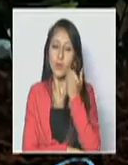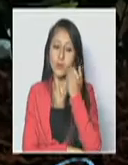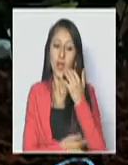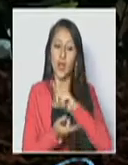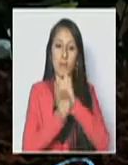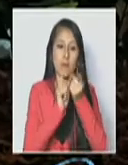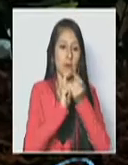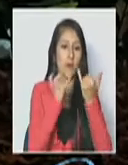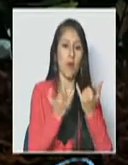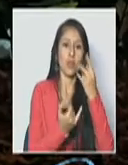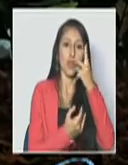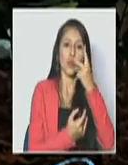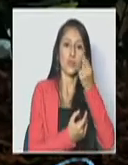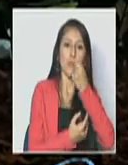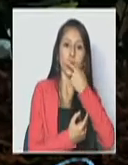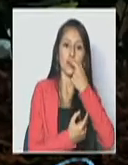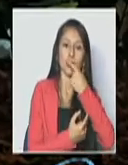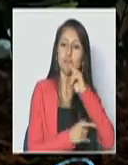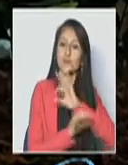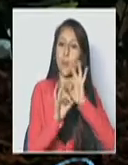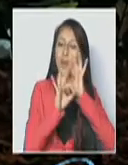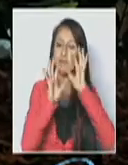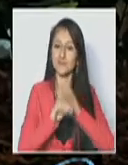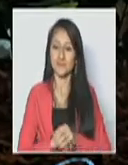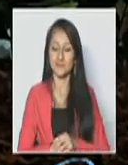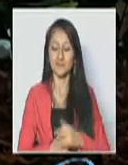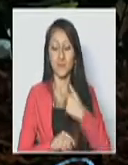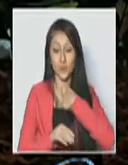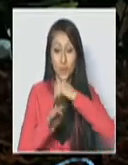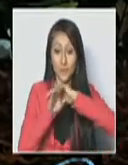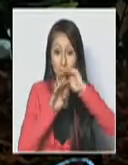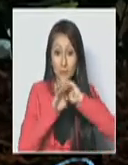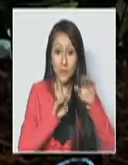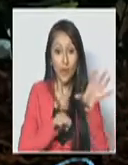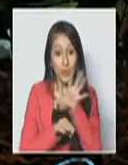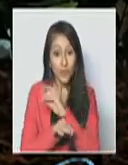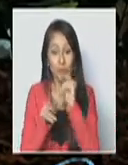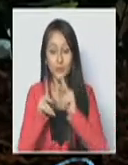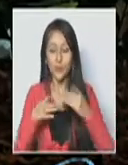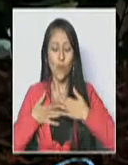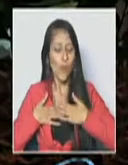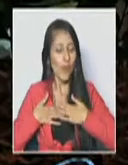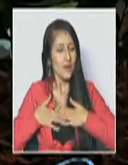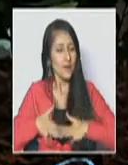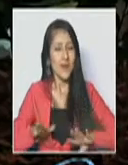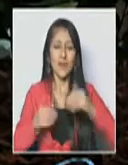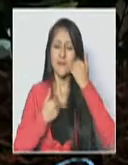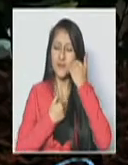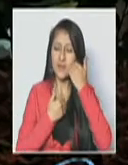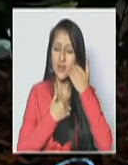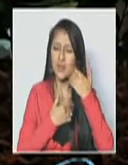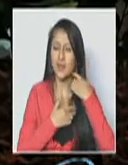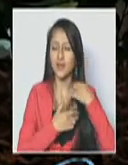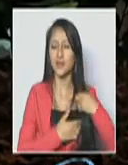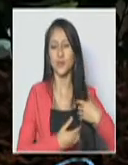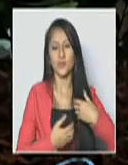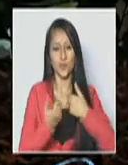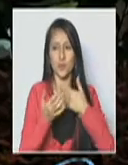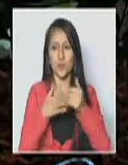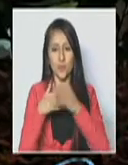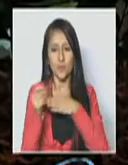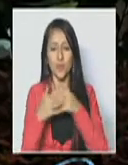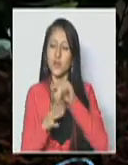de modo pues que yo invito a todos ustedes independiente de la enfermedad que tengan a él